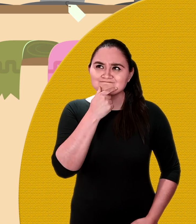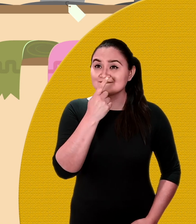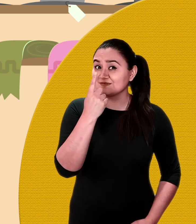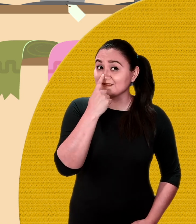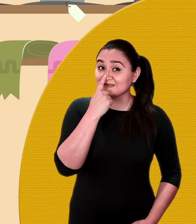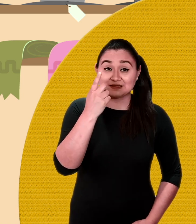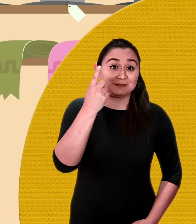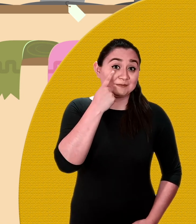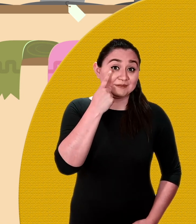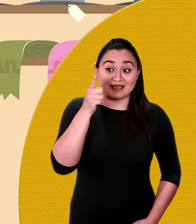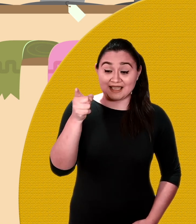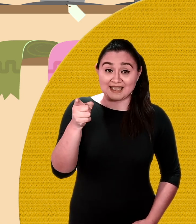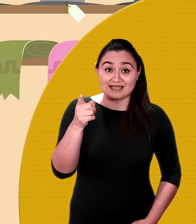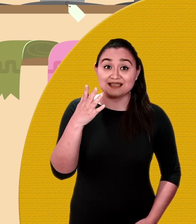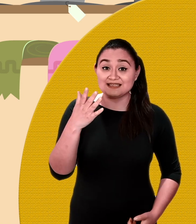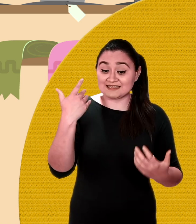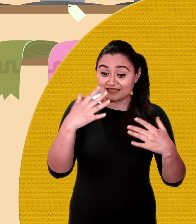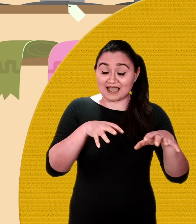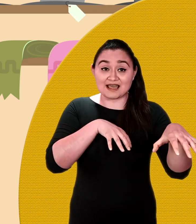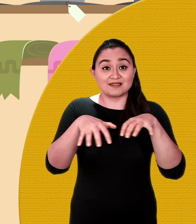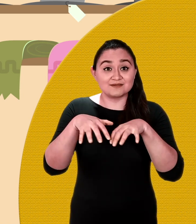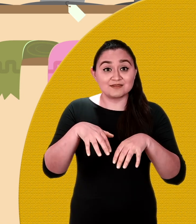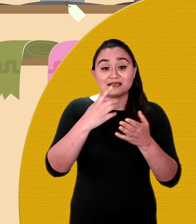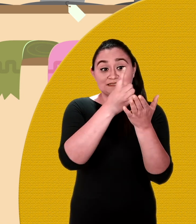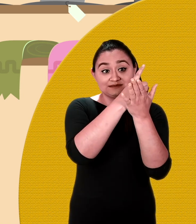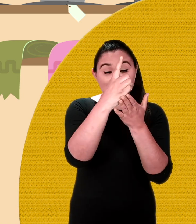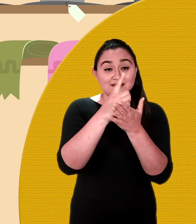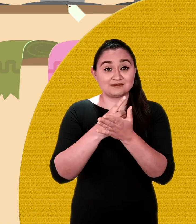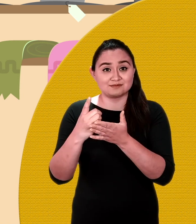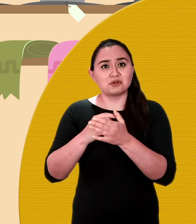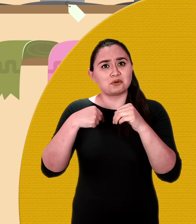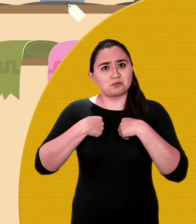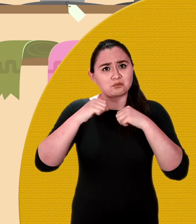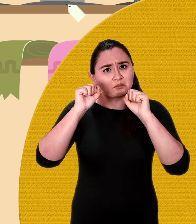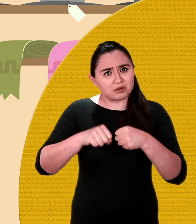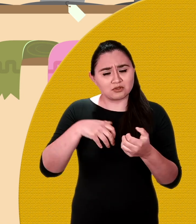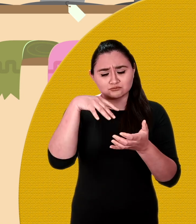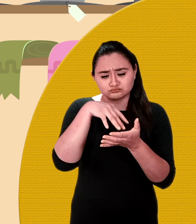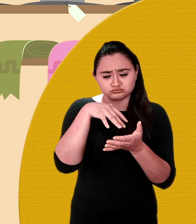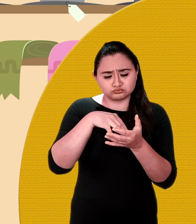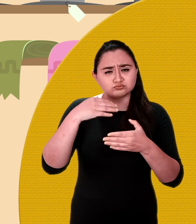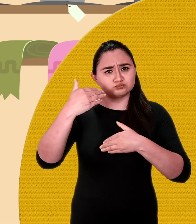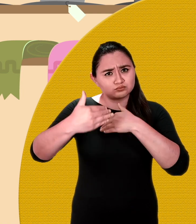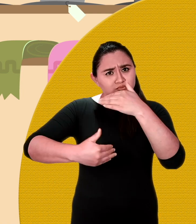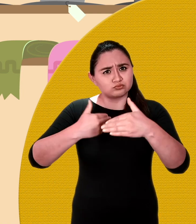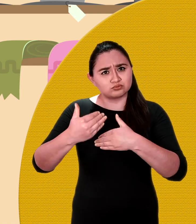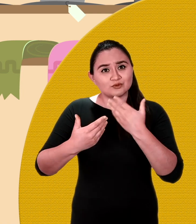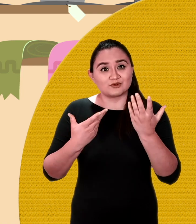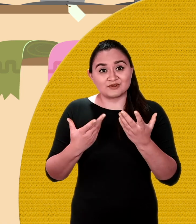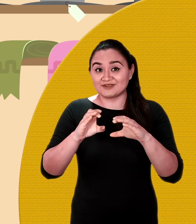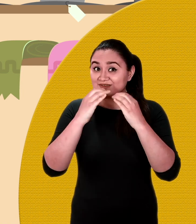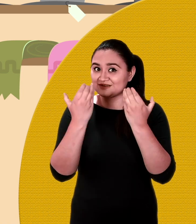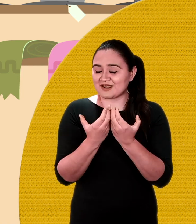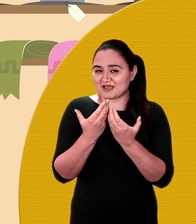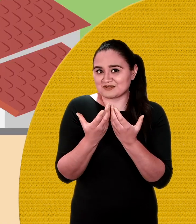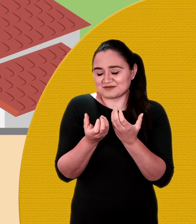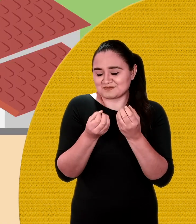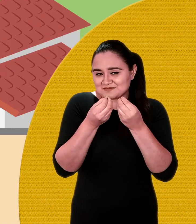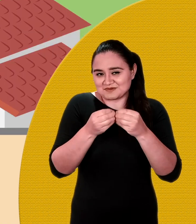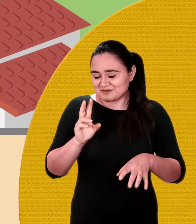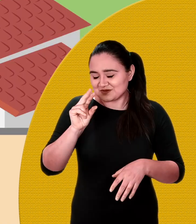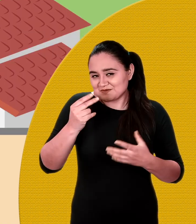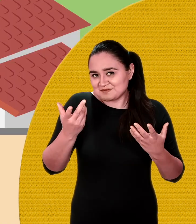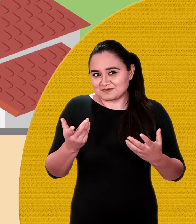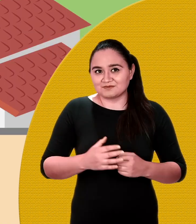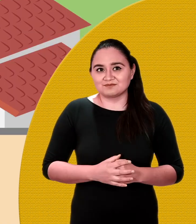¡Qué interesante! Verás, mami, aquí tengo las actividades para cada semana. Yo puedo seguir paso a paso las tareas y así no pierdo clases. O